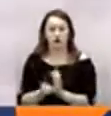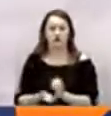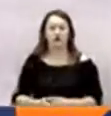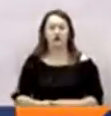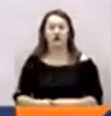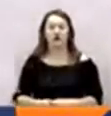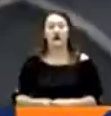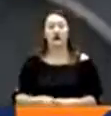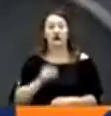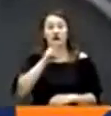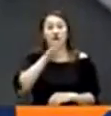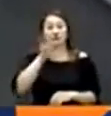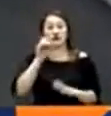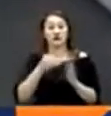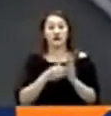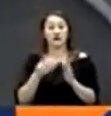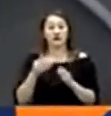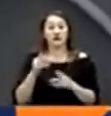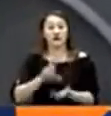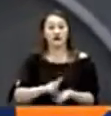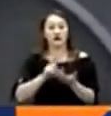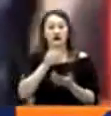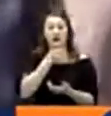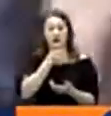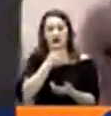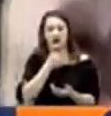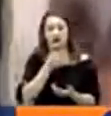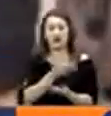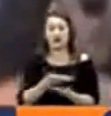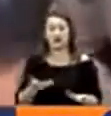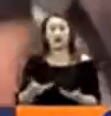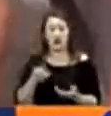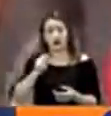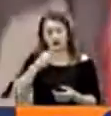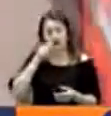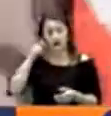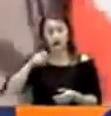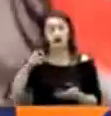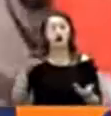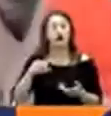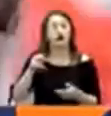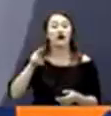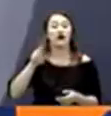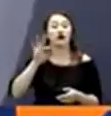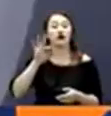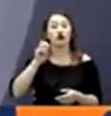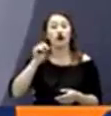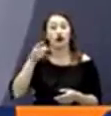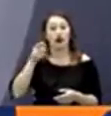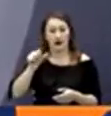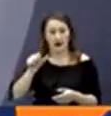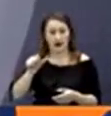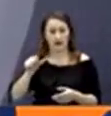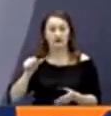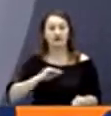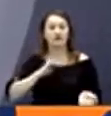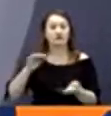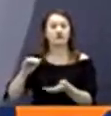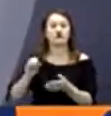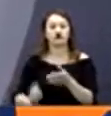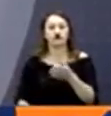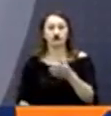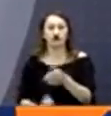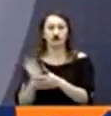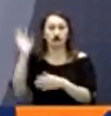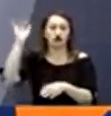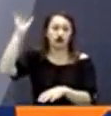250 mil litros de agua y artículos de primera necesidad llegaron a Tonga en un barco de la Armada de Nueva Zelanda, 6 días después de la erupción volcánica